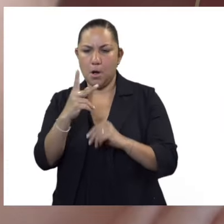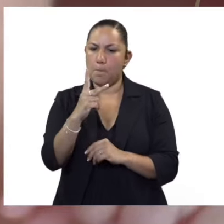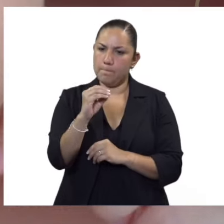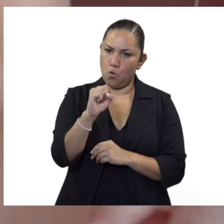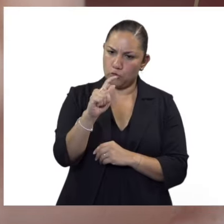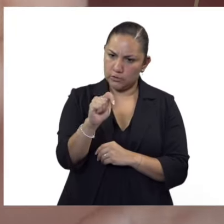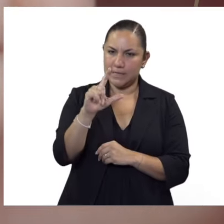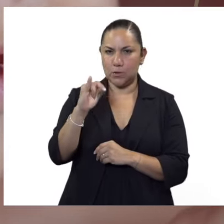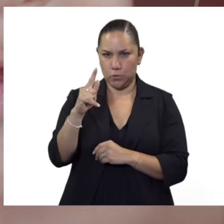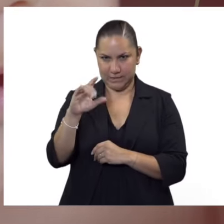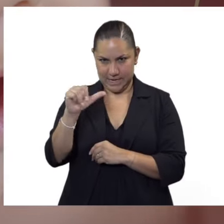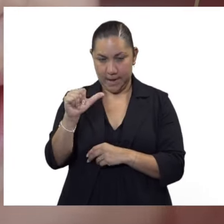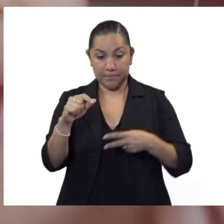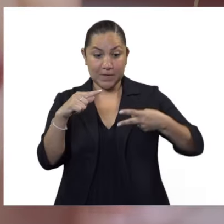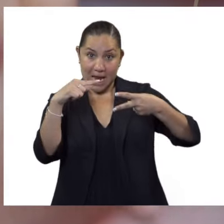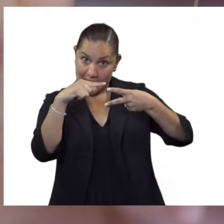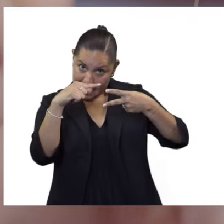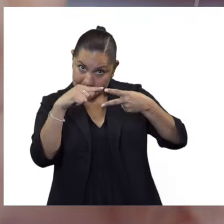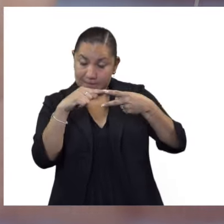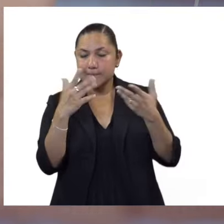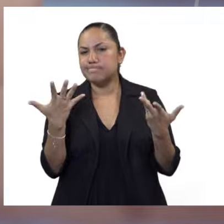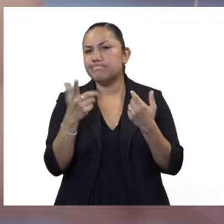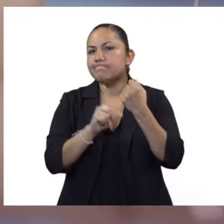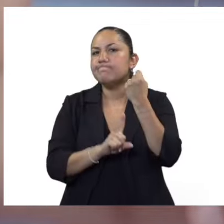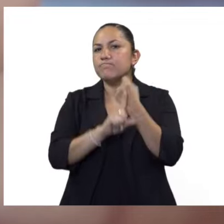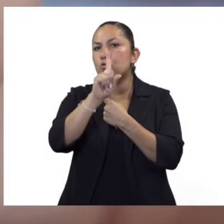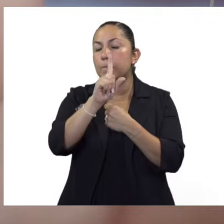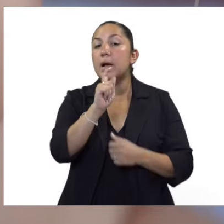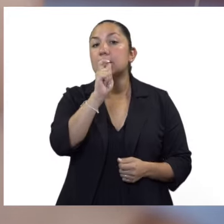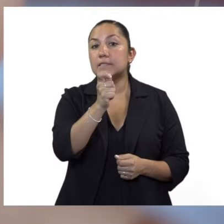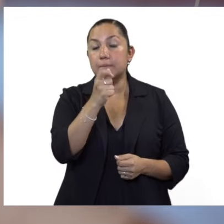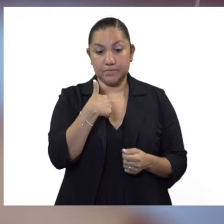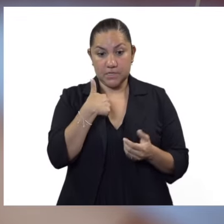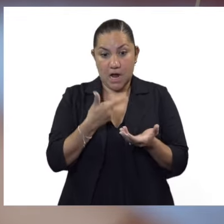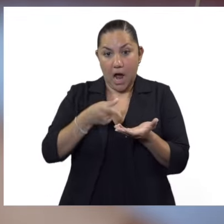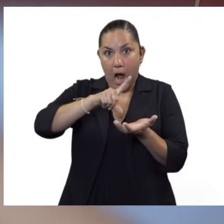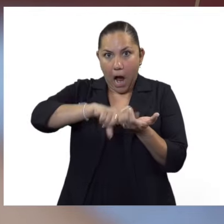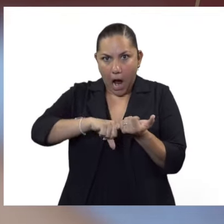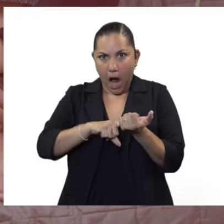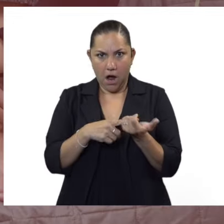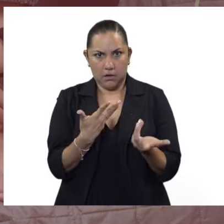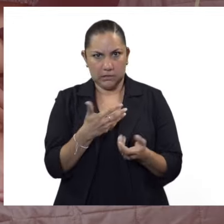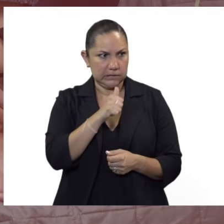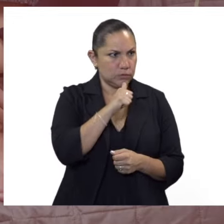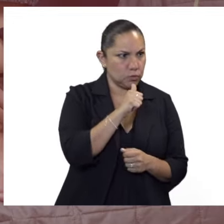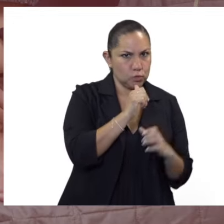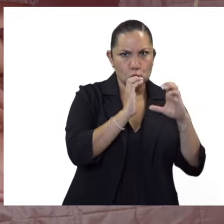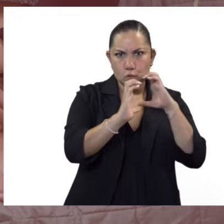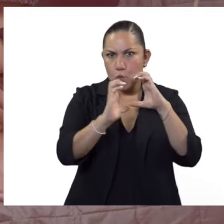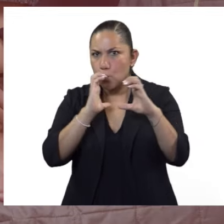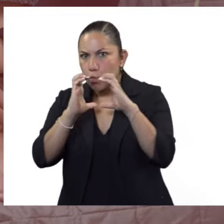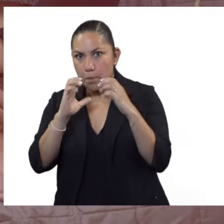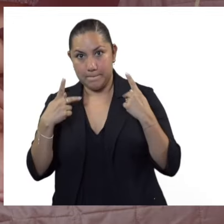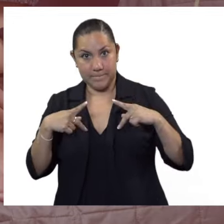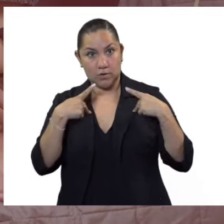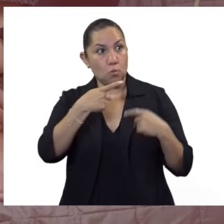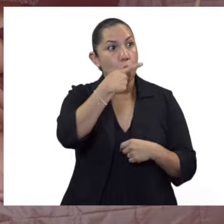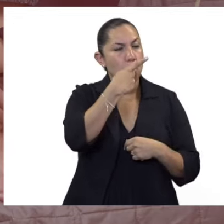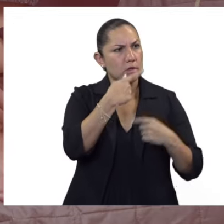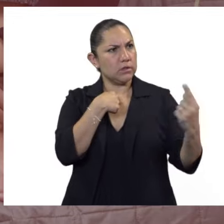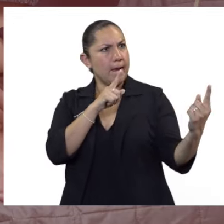desarrollado en la primera la gravedad radica en la imposibilidad de comunicarse verbalmente con